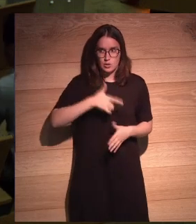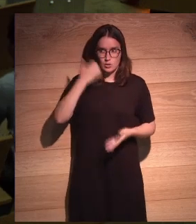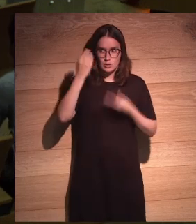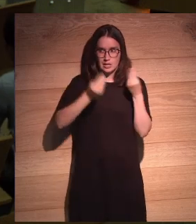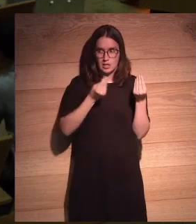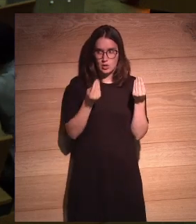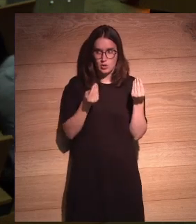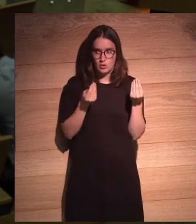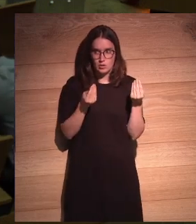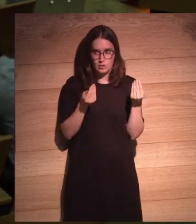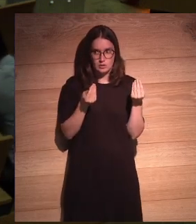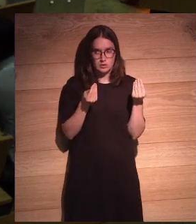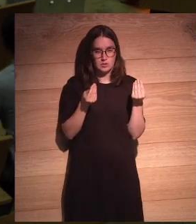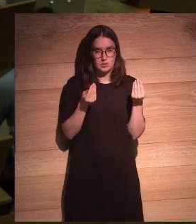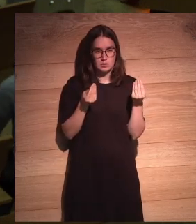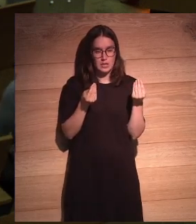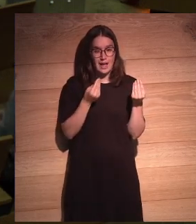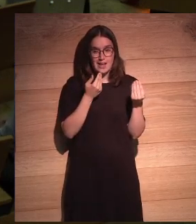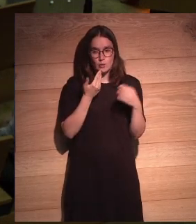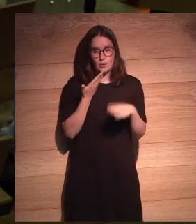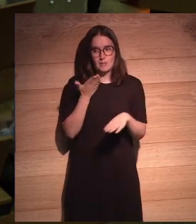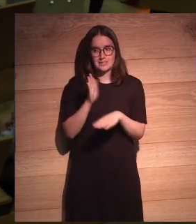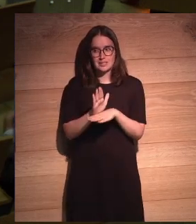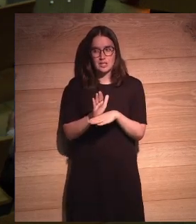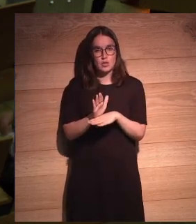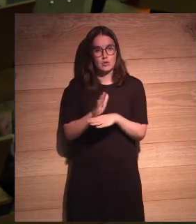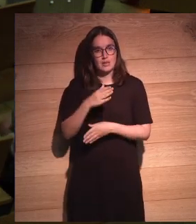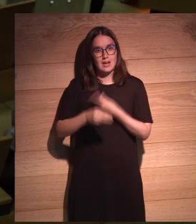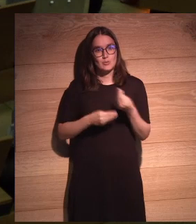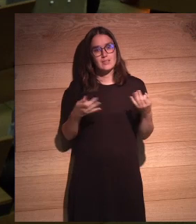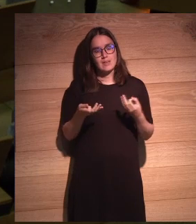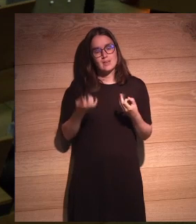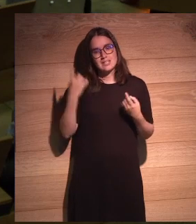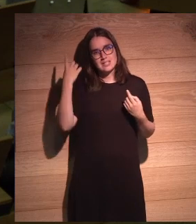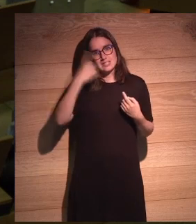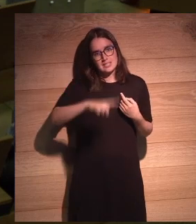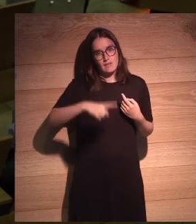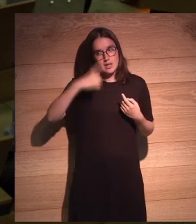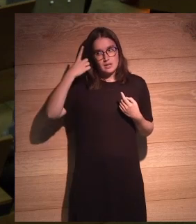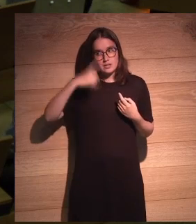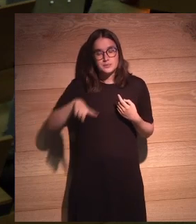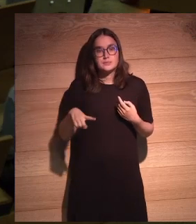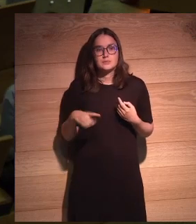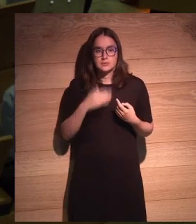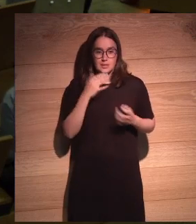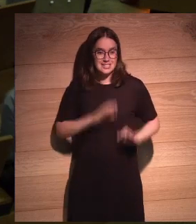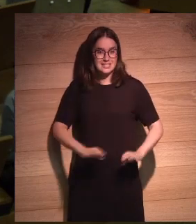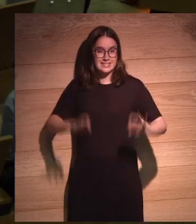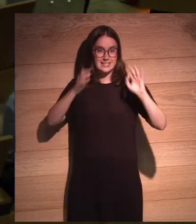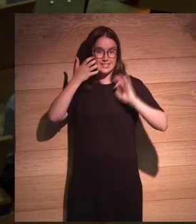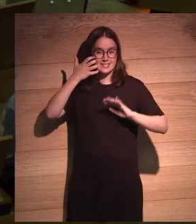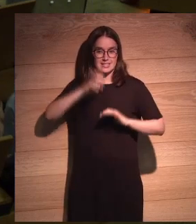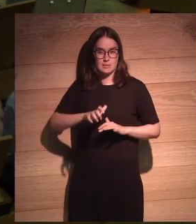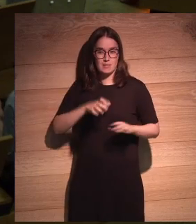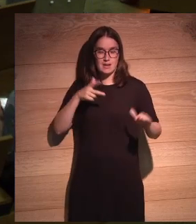en cualquier presentación que hiciésemos deberíamos de tener en cuenta estas salvedades para